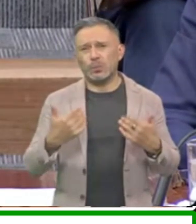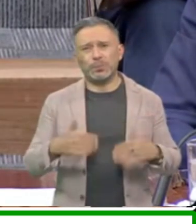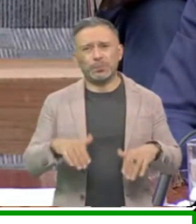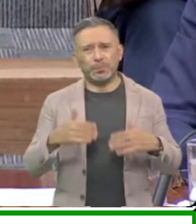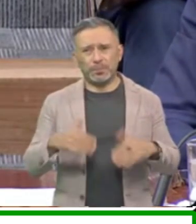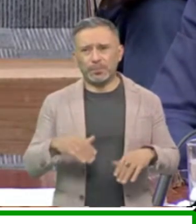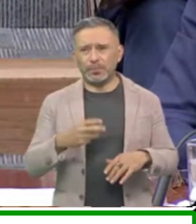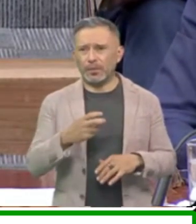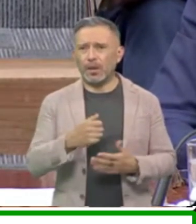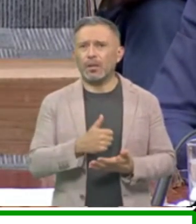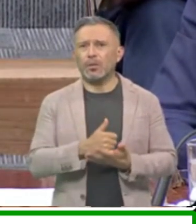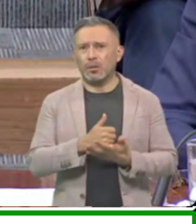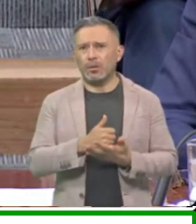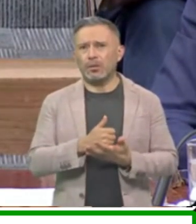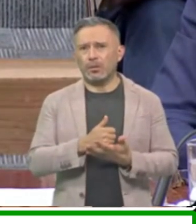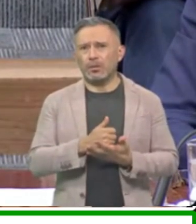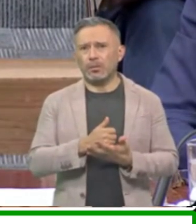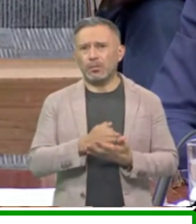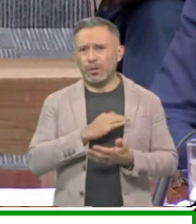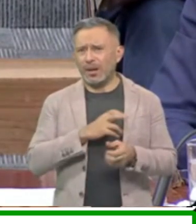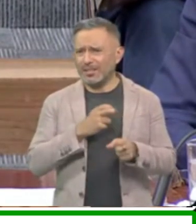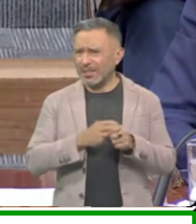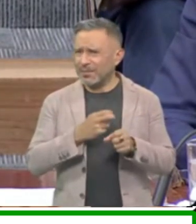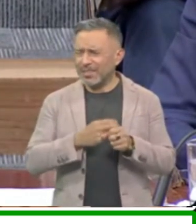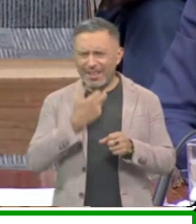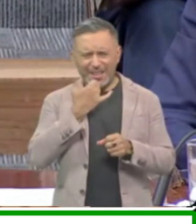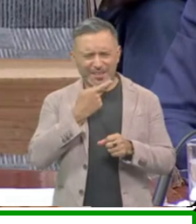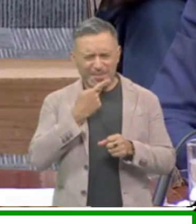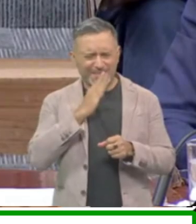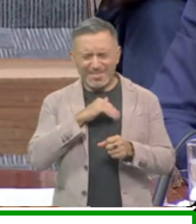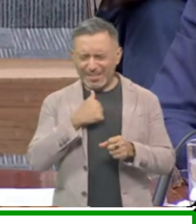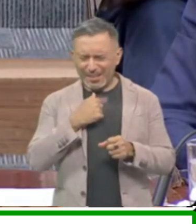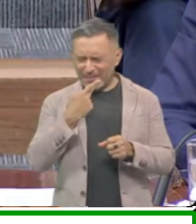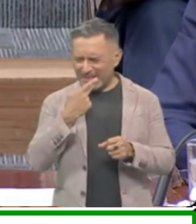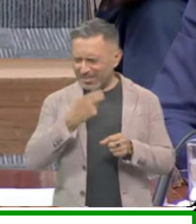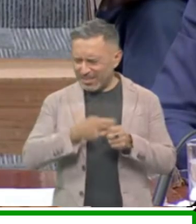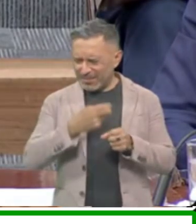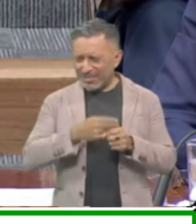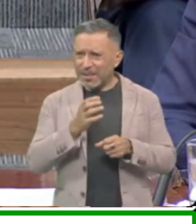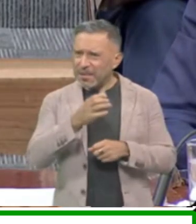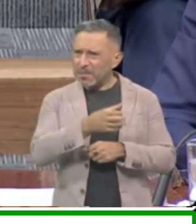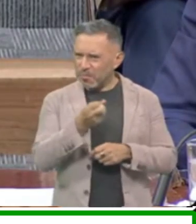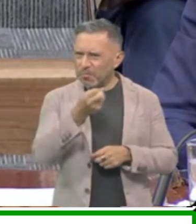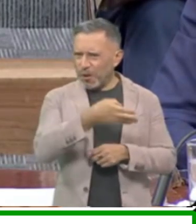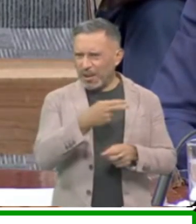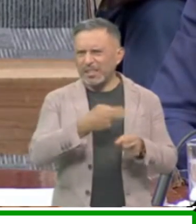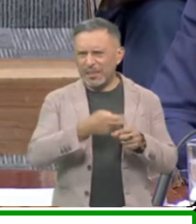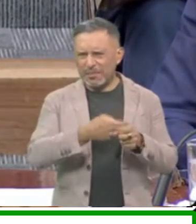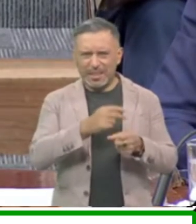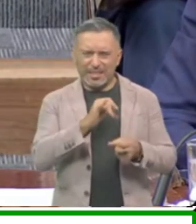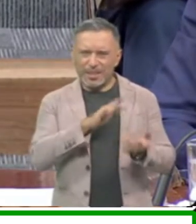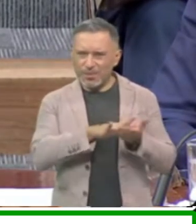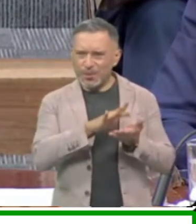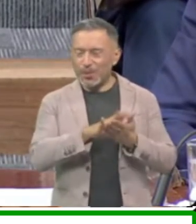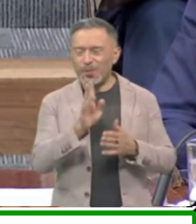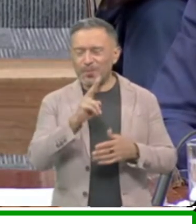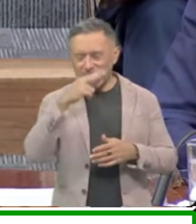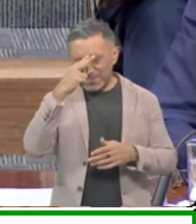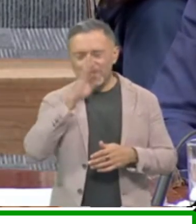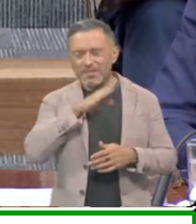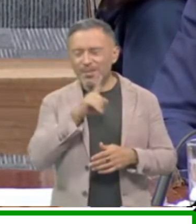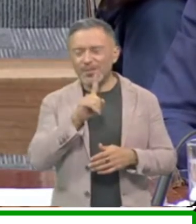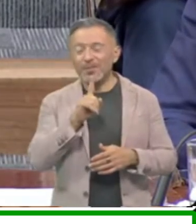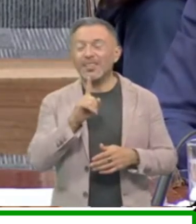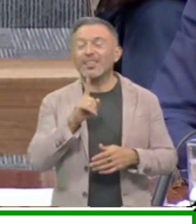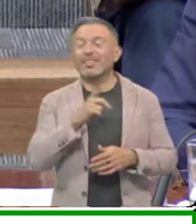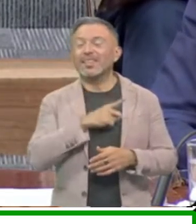A la cerveza podría ser bueno que apoyara. Tal vez necesitan una cerveza, pero lo que quiero decir es la certeza. Yo